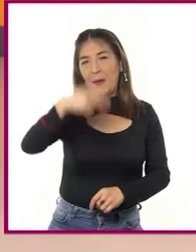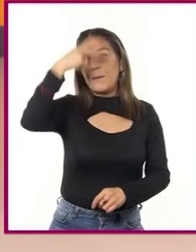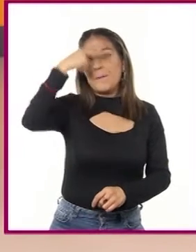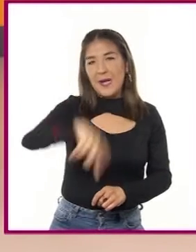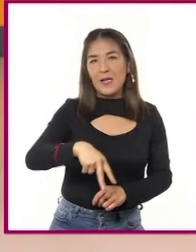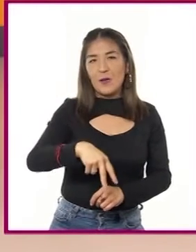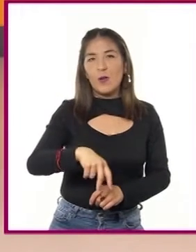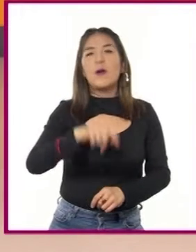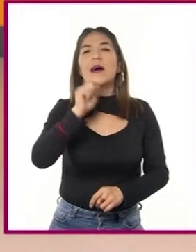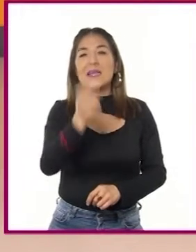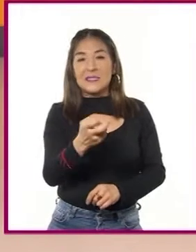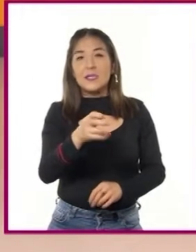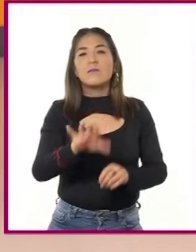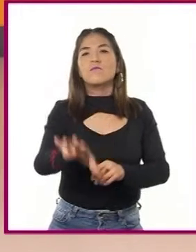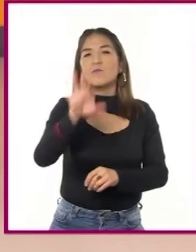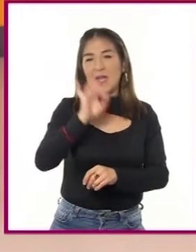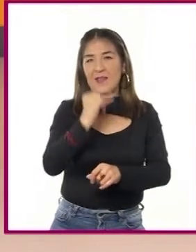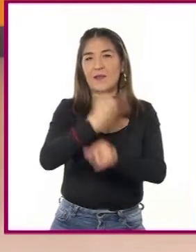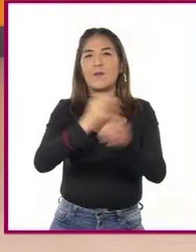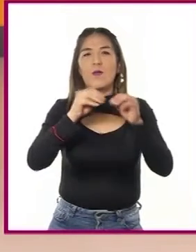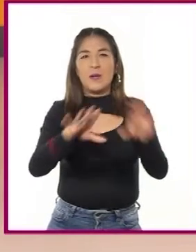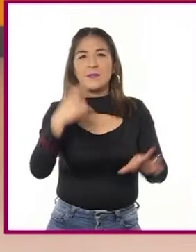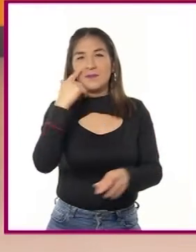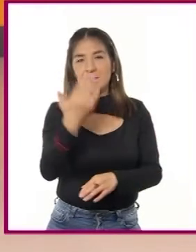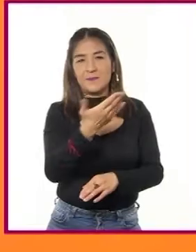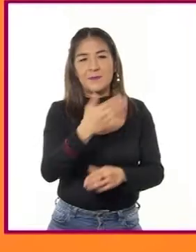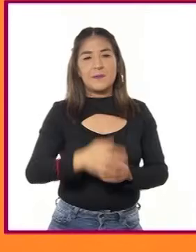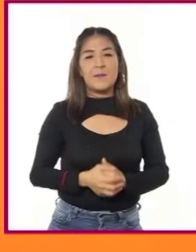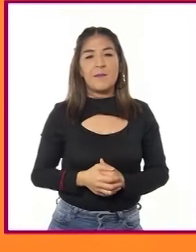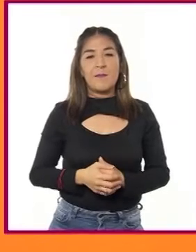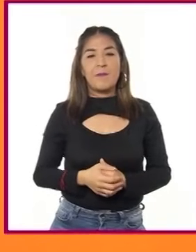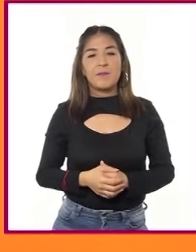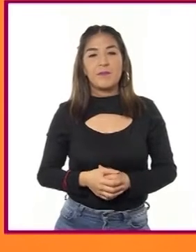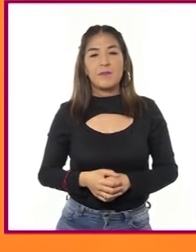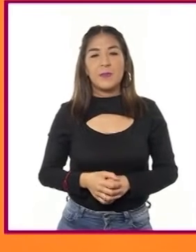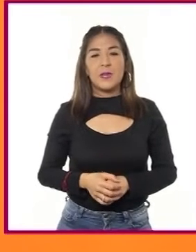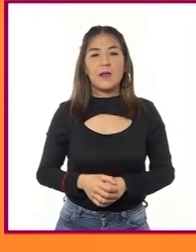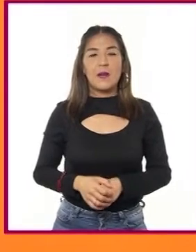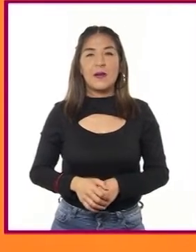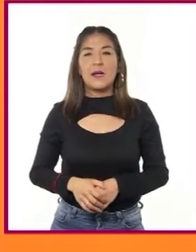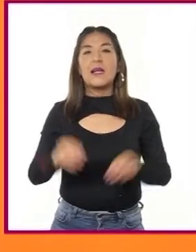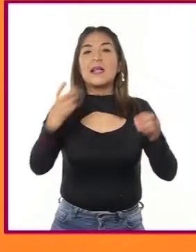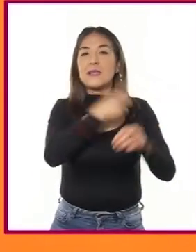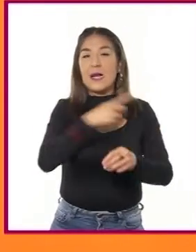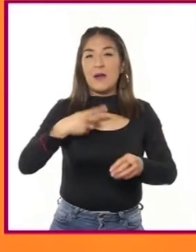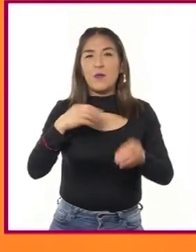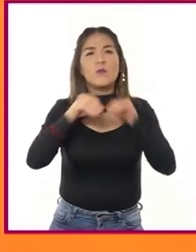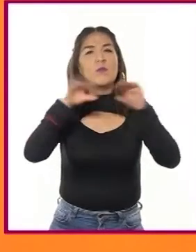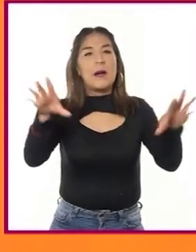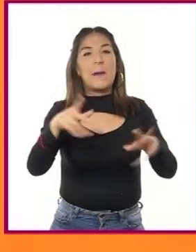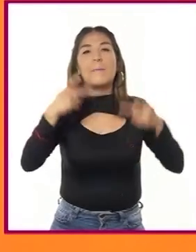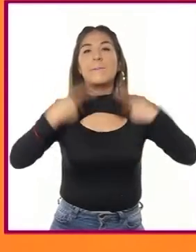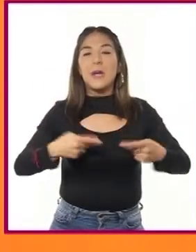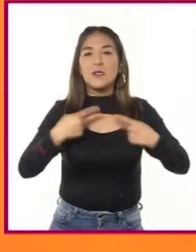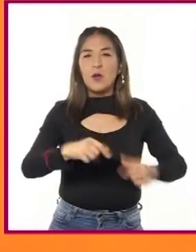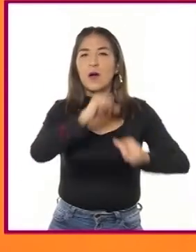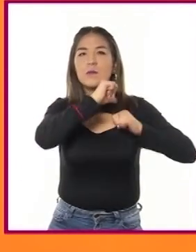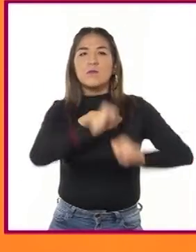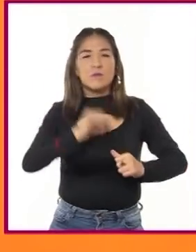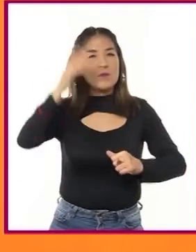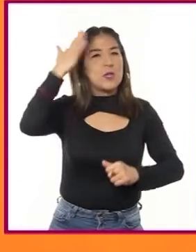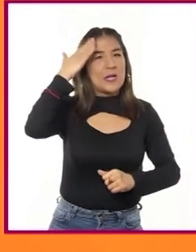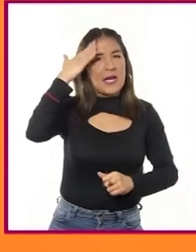este sitio retomamos la siguiente información. Que la publicación tenga un autor, puede ser una persona